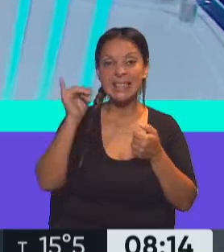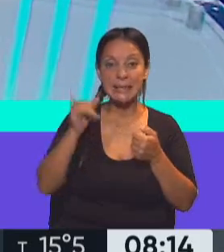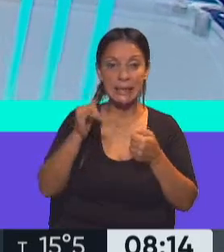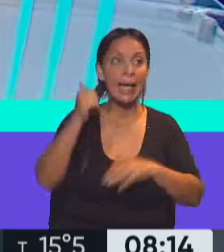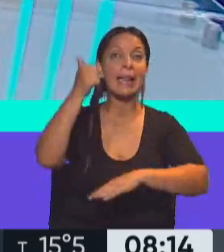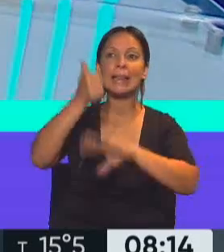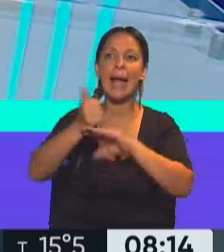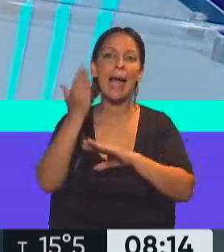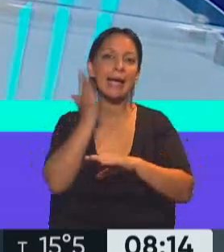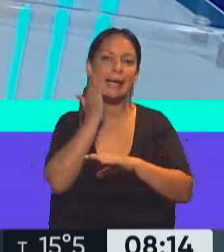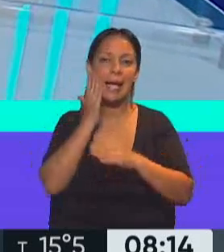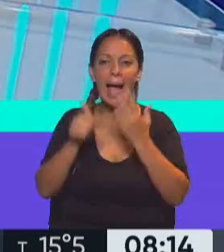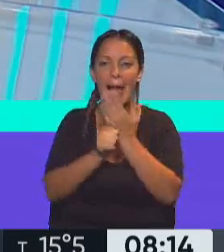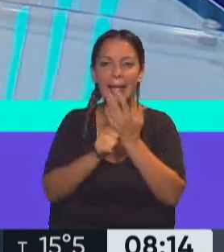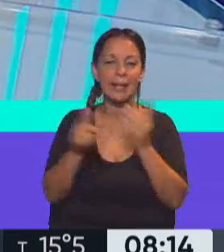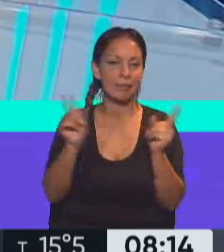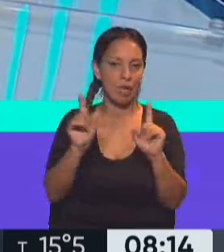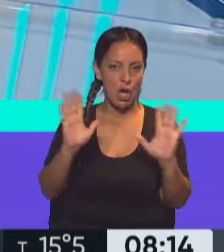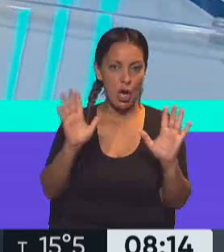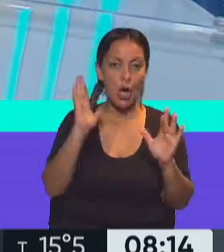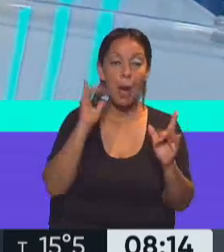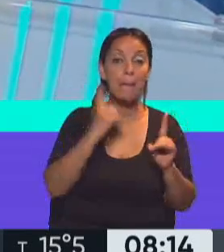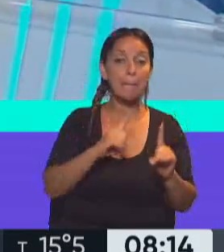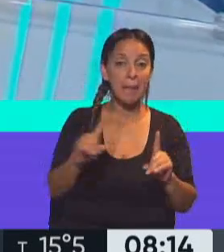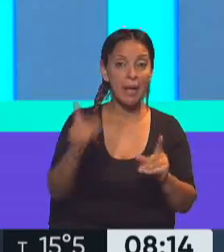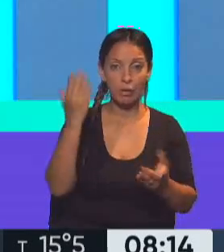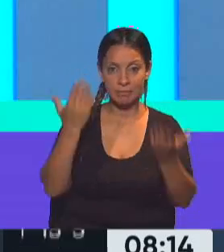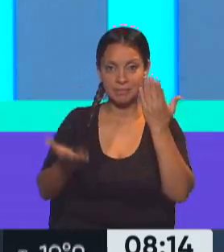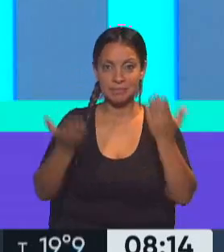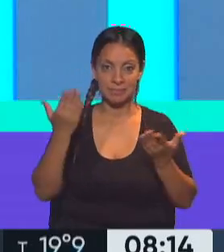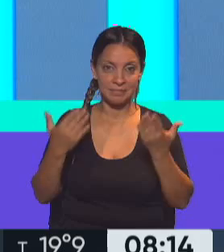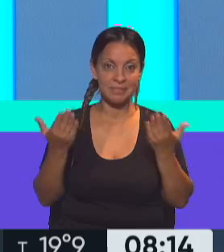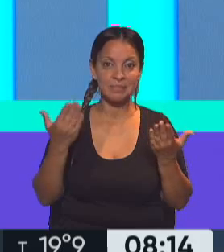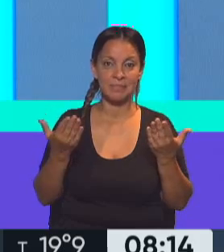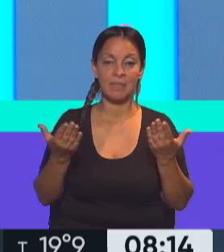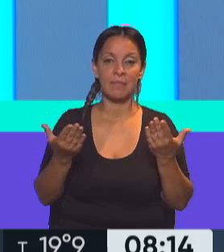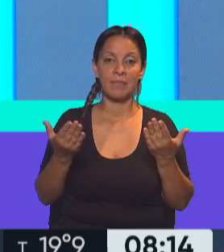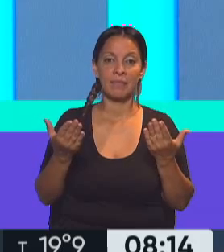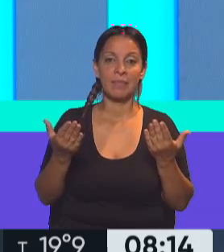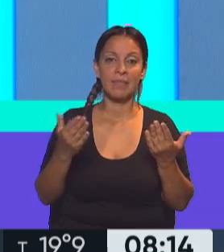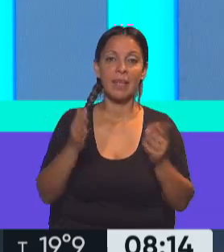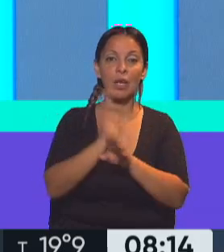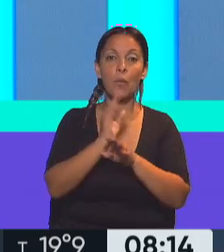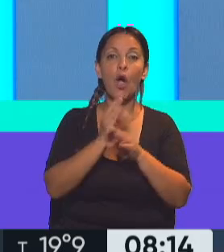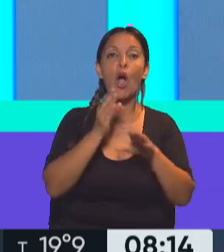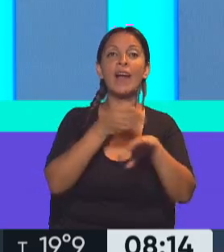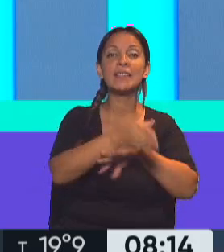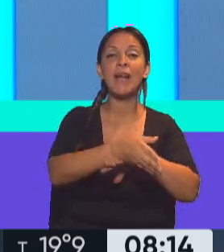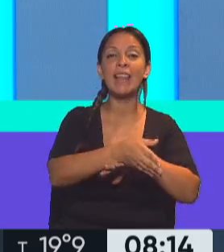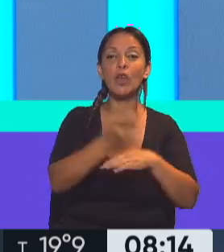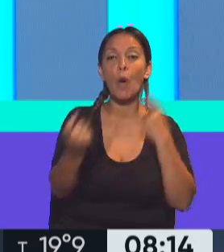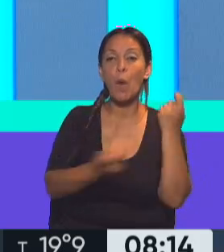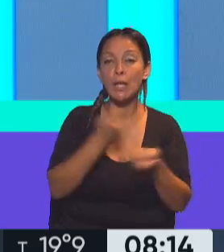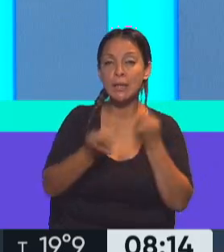ediliciamente entró a una habitación, pero en realidad hacemos el paralelismo o la analogía de plantear que entró a un boliche todos